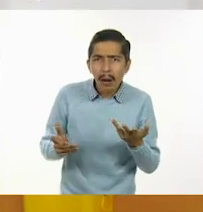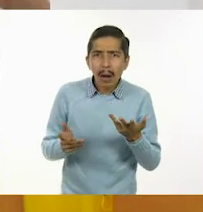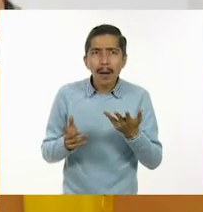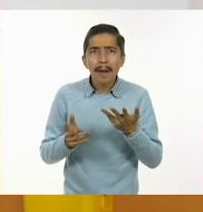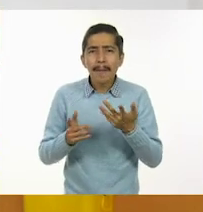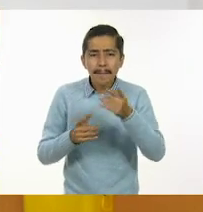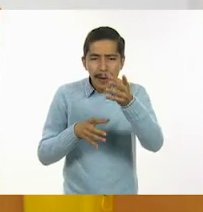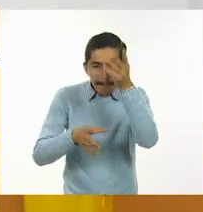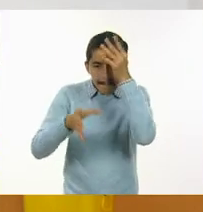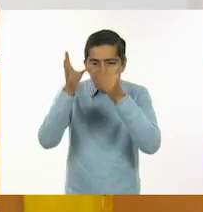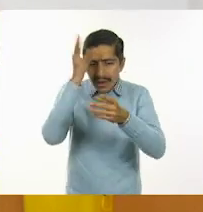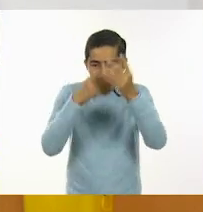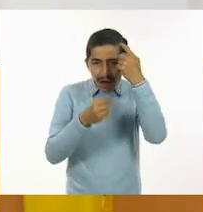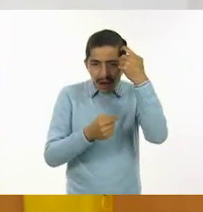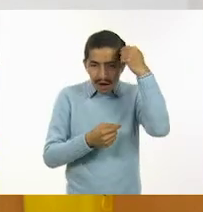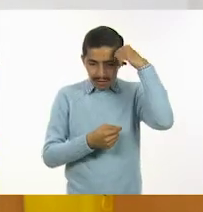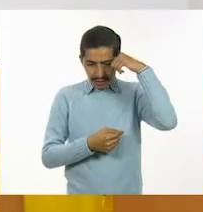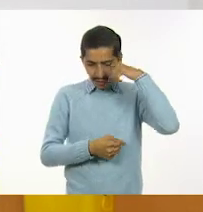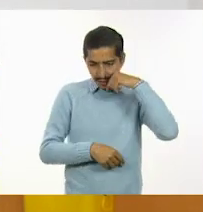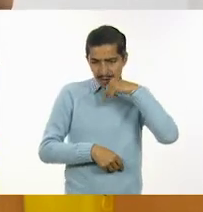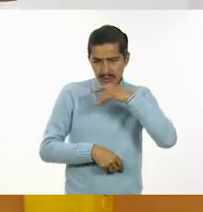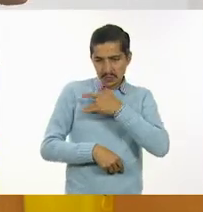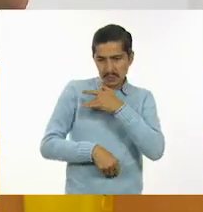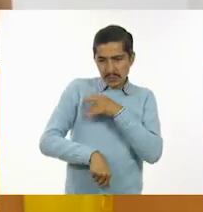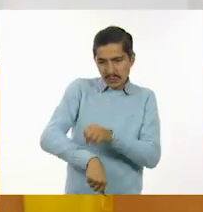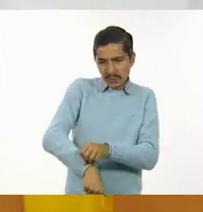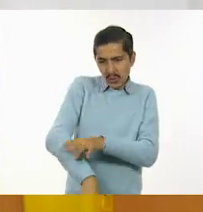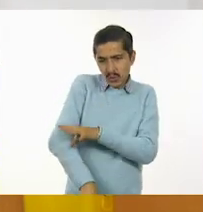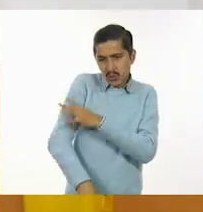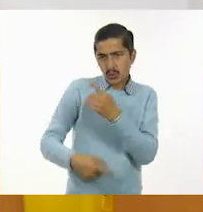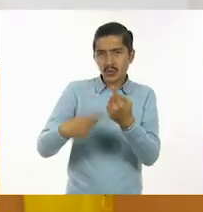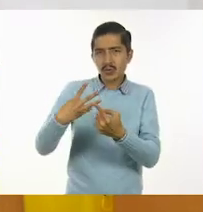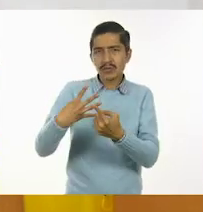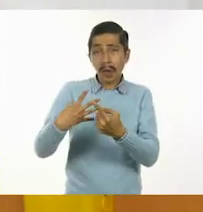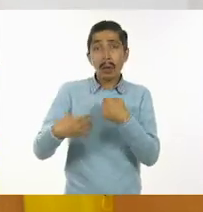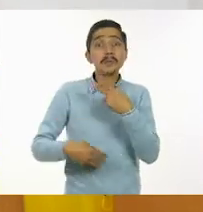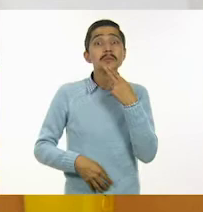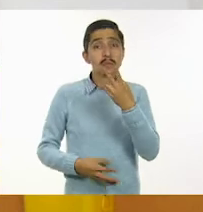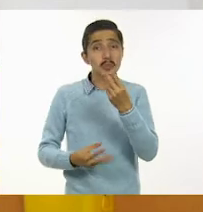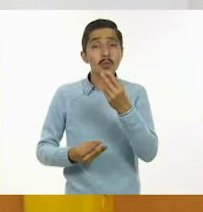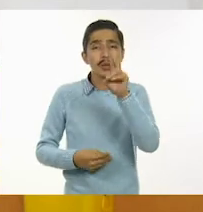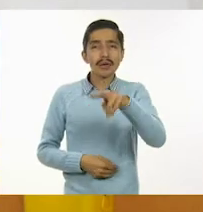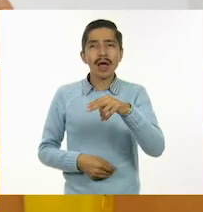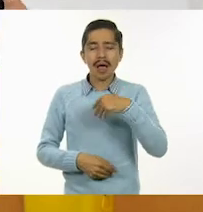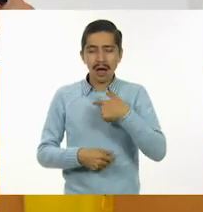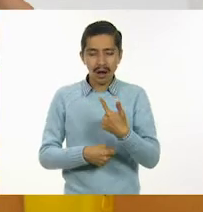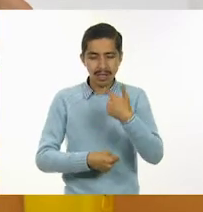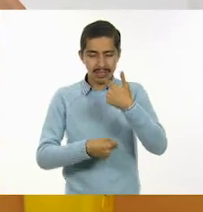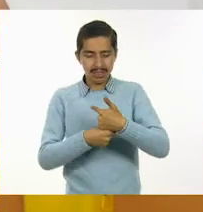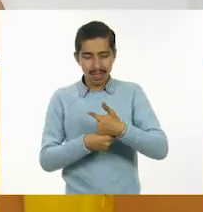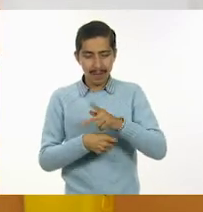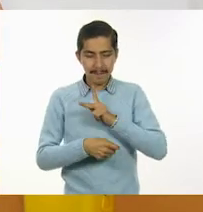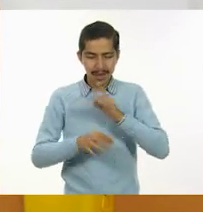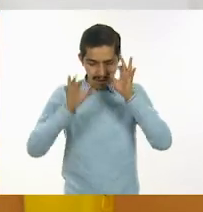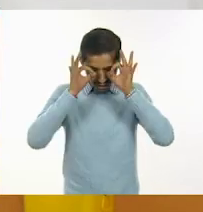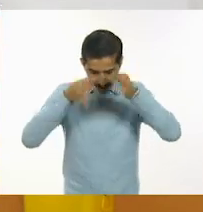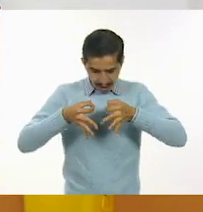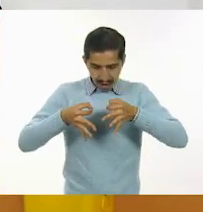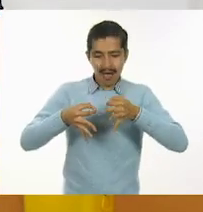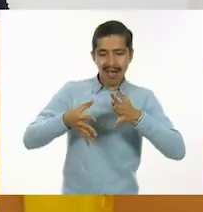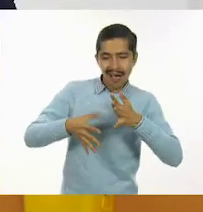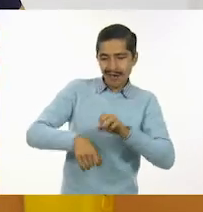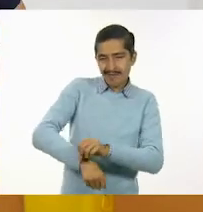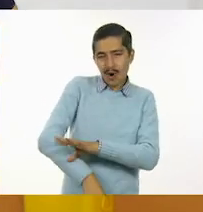aprendizaje emocional. Y a mí me ha servido muchísimo. Ya puedo pensar, identifico mis emociones y luego pienso y